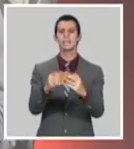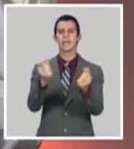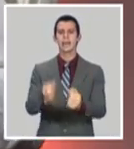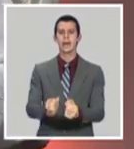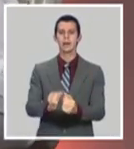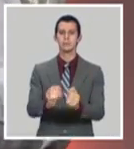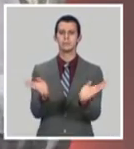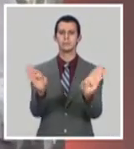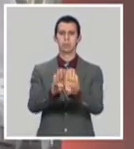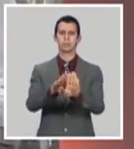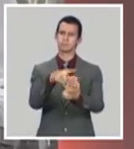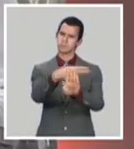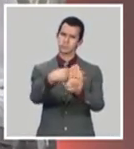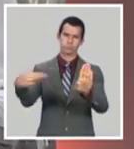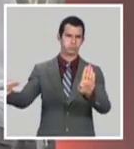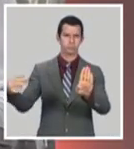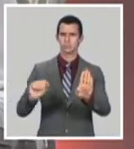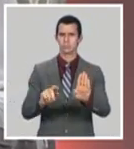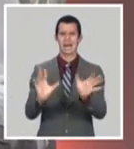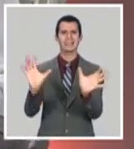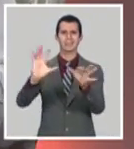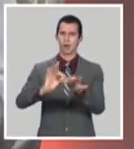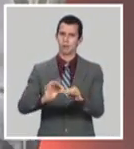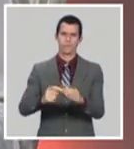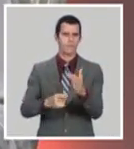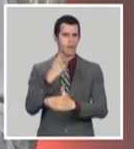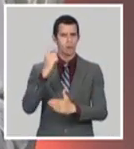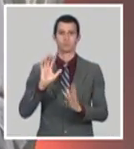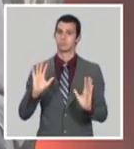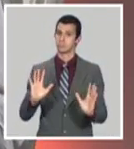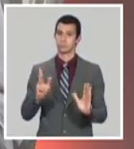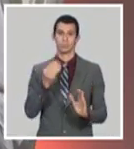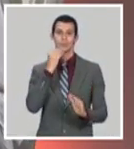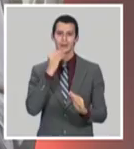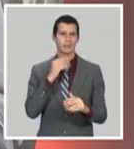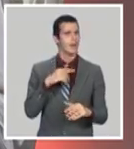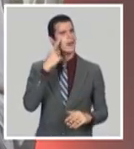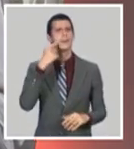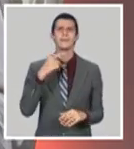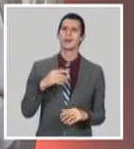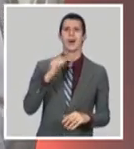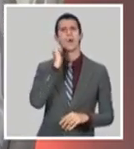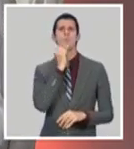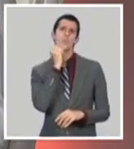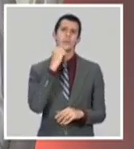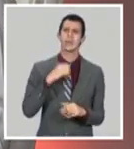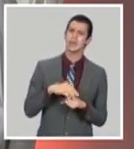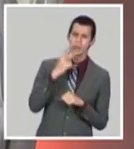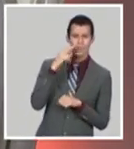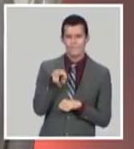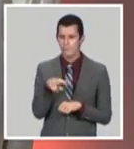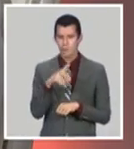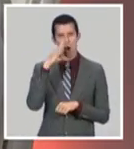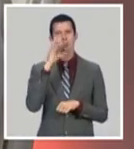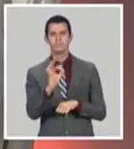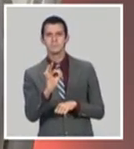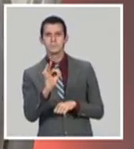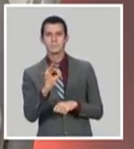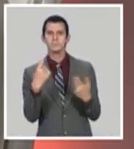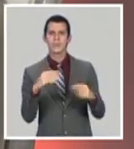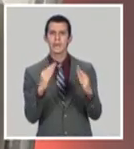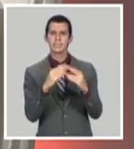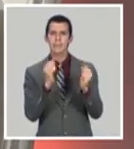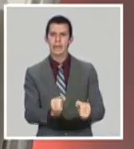familia y nos enreda además el barrio. Estábamos hablando del número de personas que ya hoy son positivos a partir de los